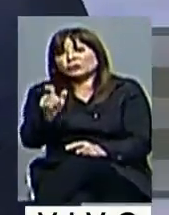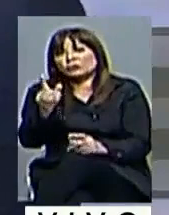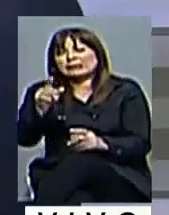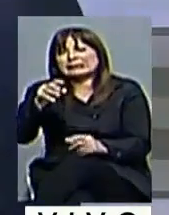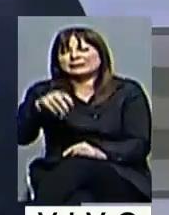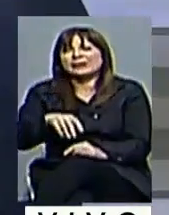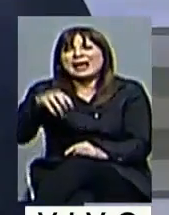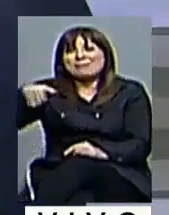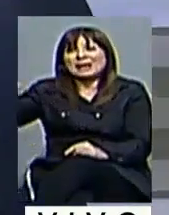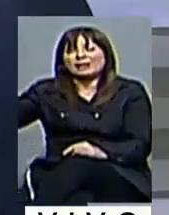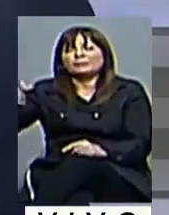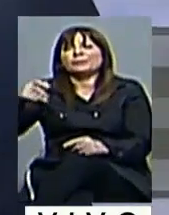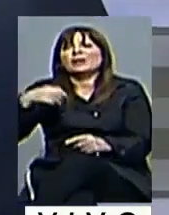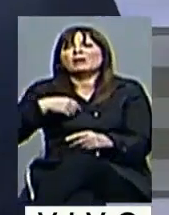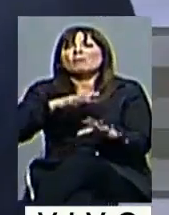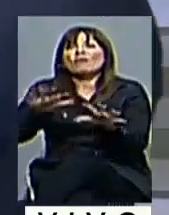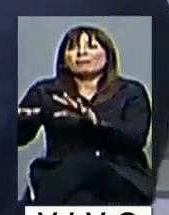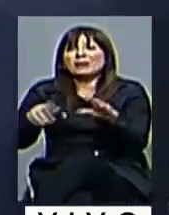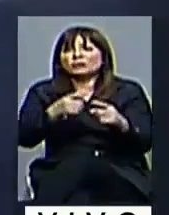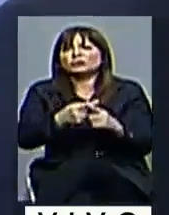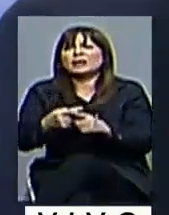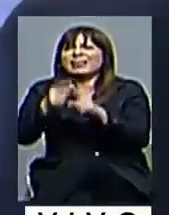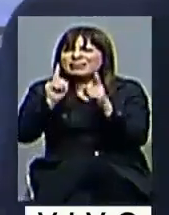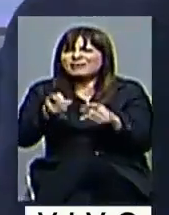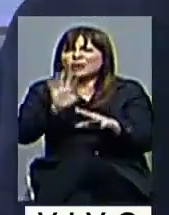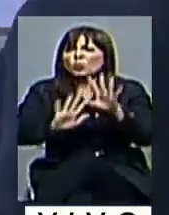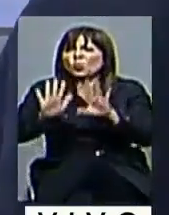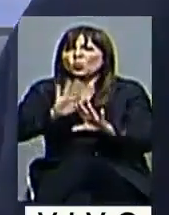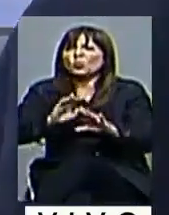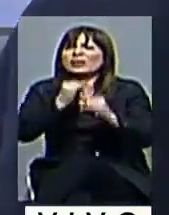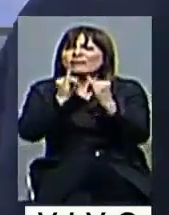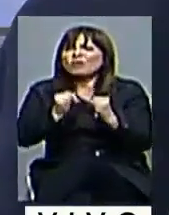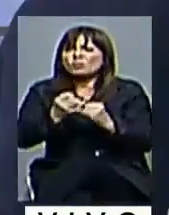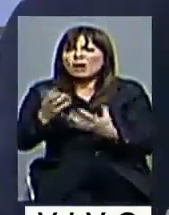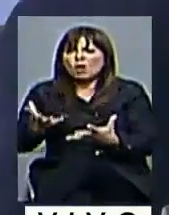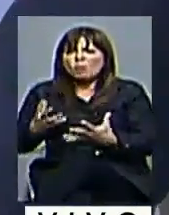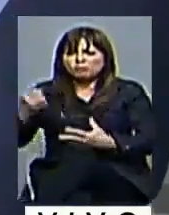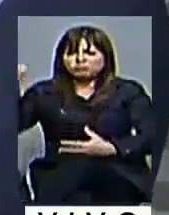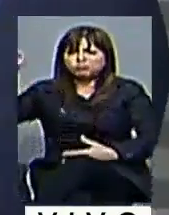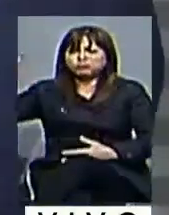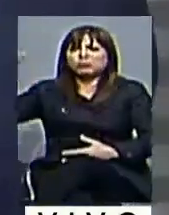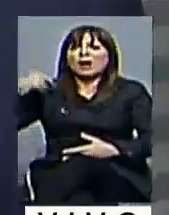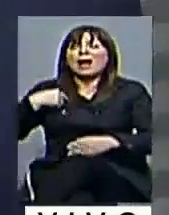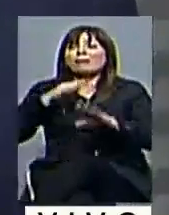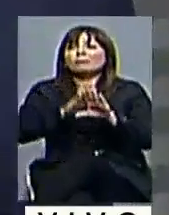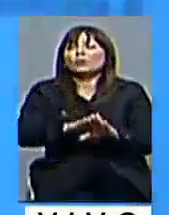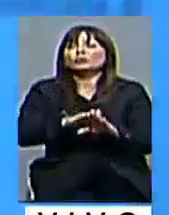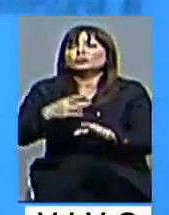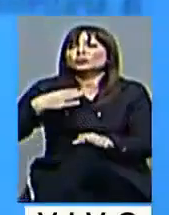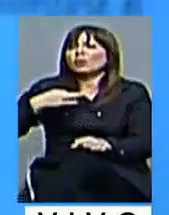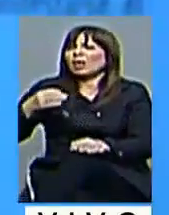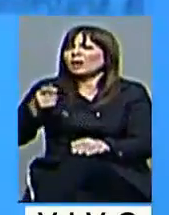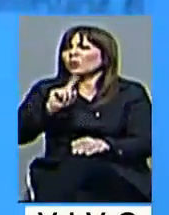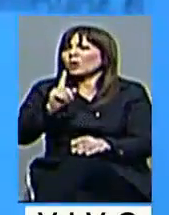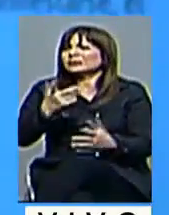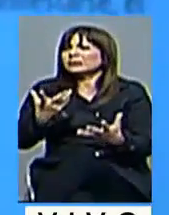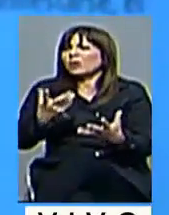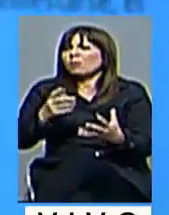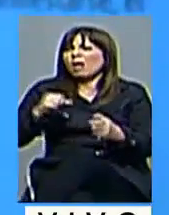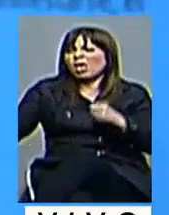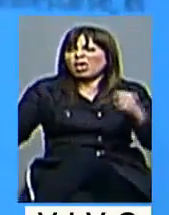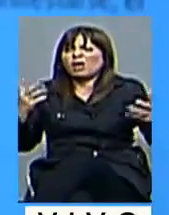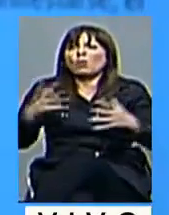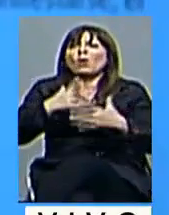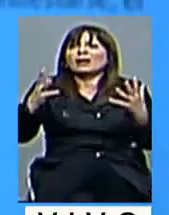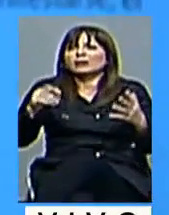MDGRKB, que dice lo siguiente, los movimientos sociales también deben cuidar su forma de manifestarse, el apoyo ciudadano no es incondicional, cosa que le pasó a la cuenta. Que dice